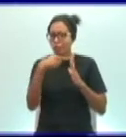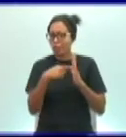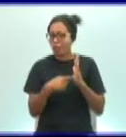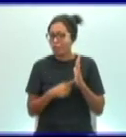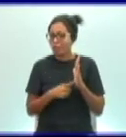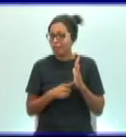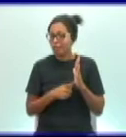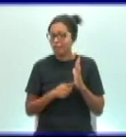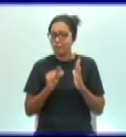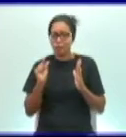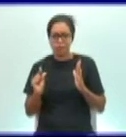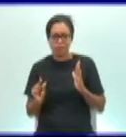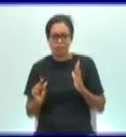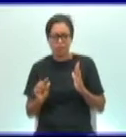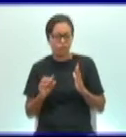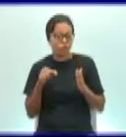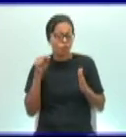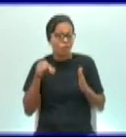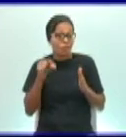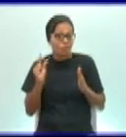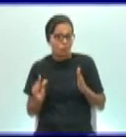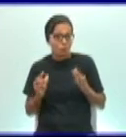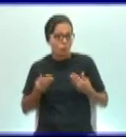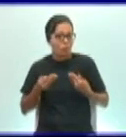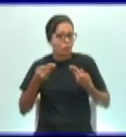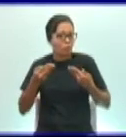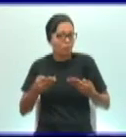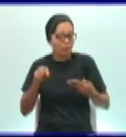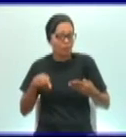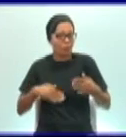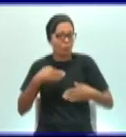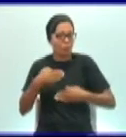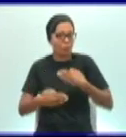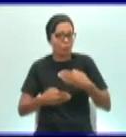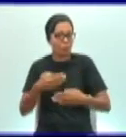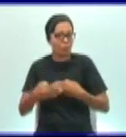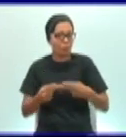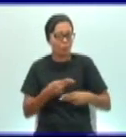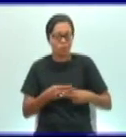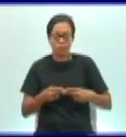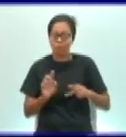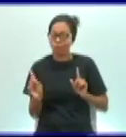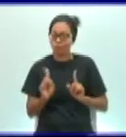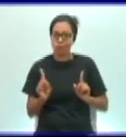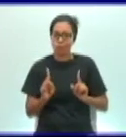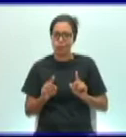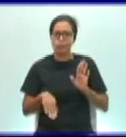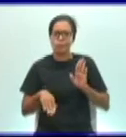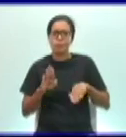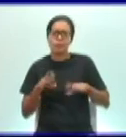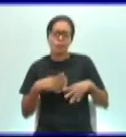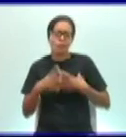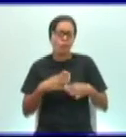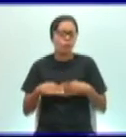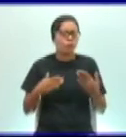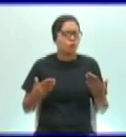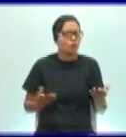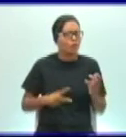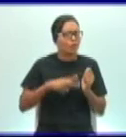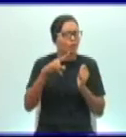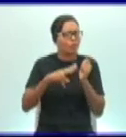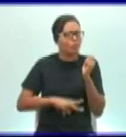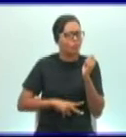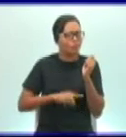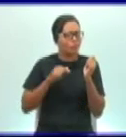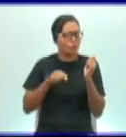lo que ha aportado esta personalidad al proceso histórico, sino a veces el problema está en cómo valoramos tanto el documento